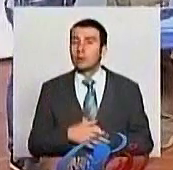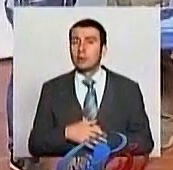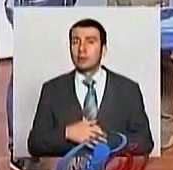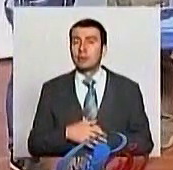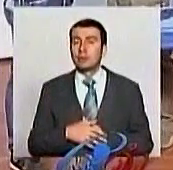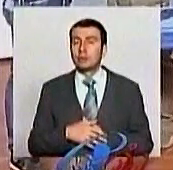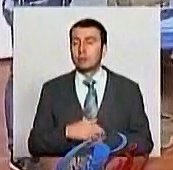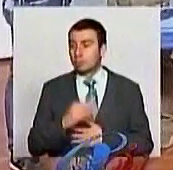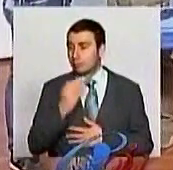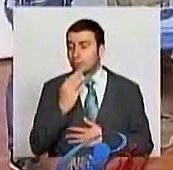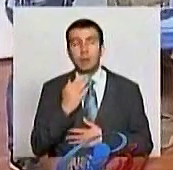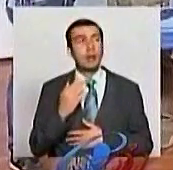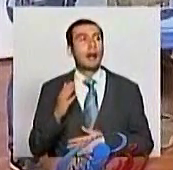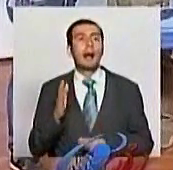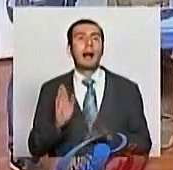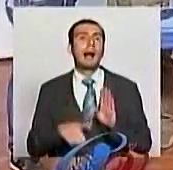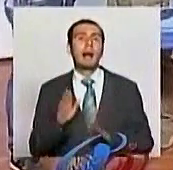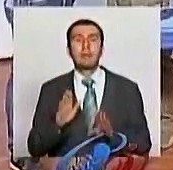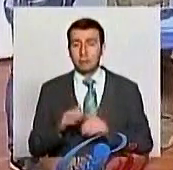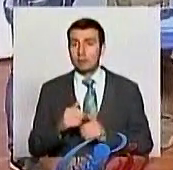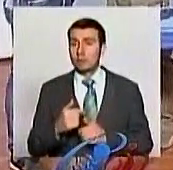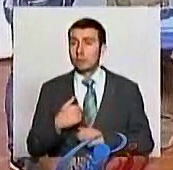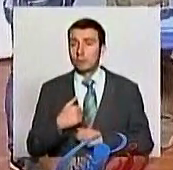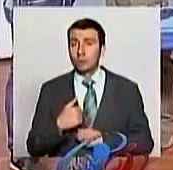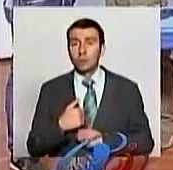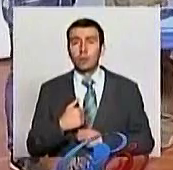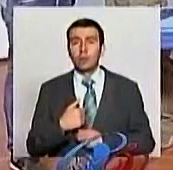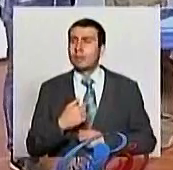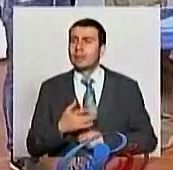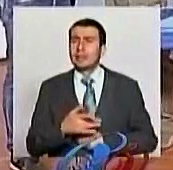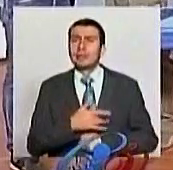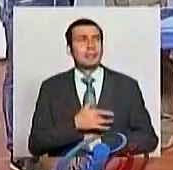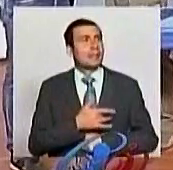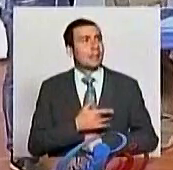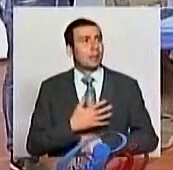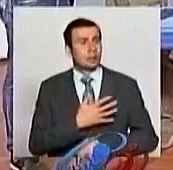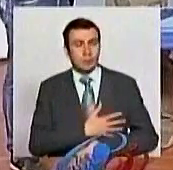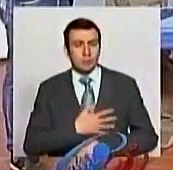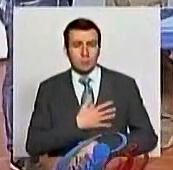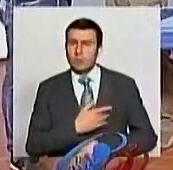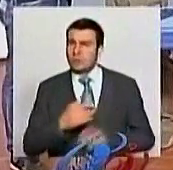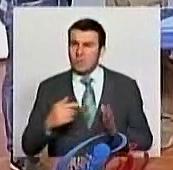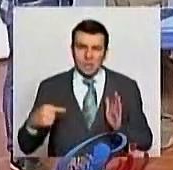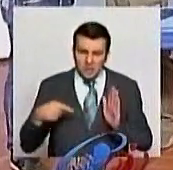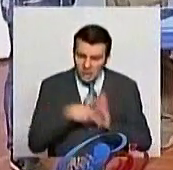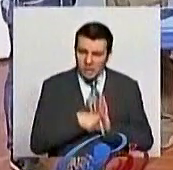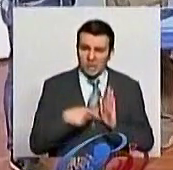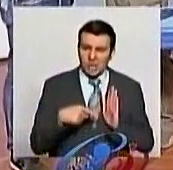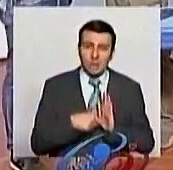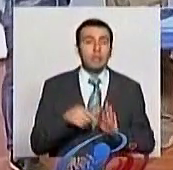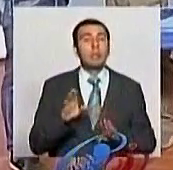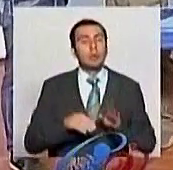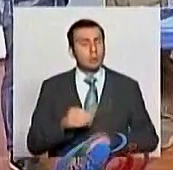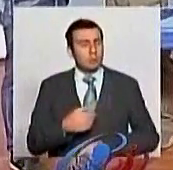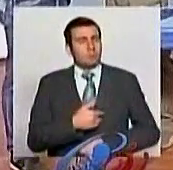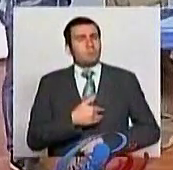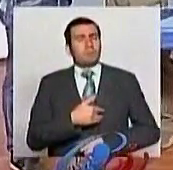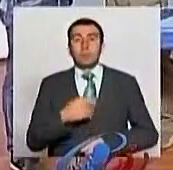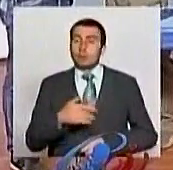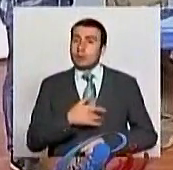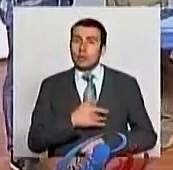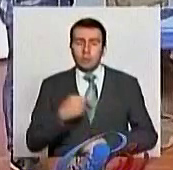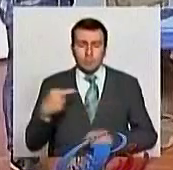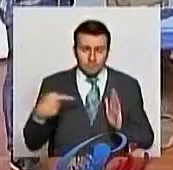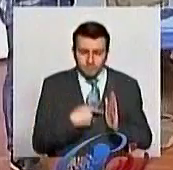Hay ocasiones en las que se me presentan como unos pequeños chuzones en esa parte del corazón, inclusive cuando respiro. tomo